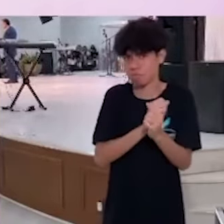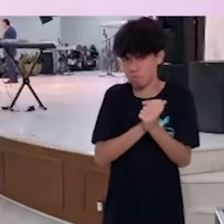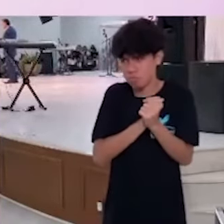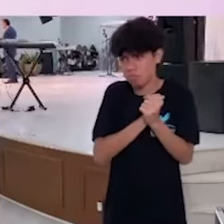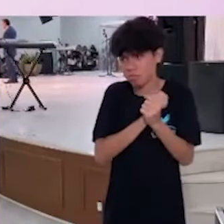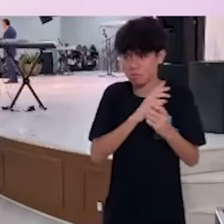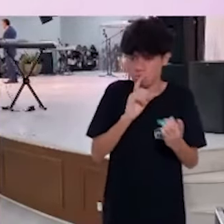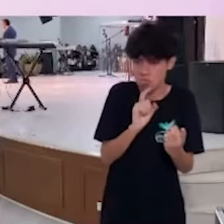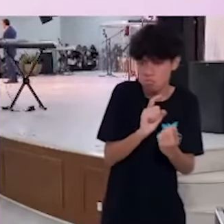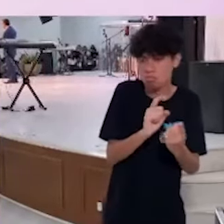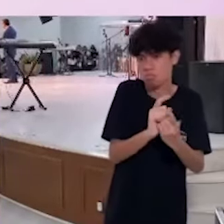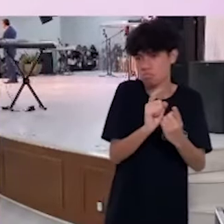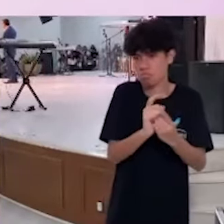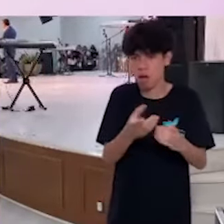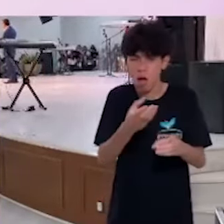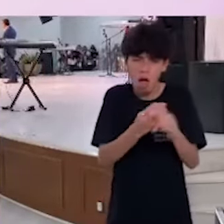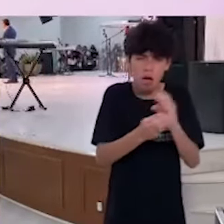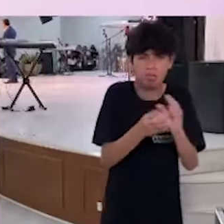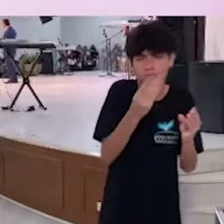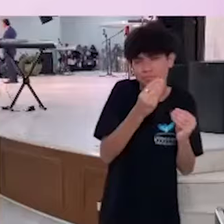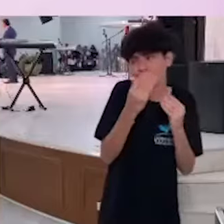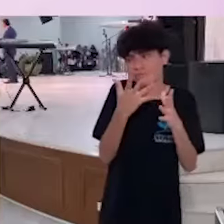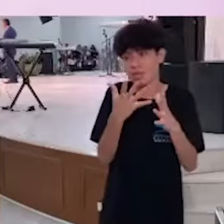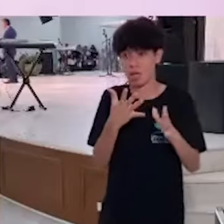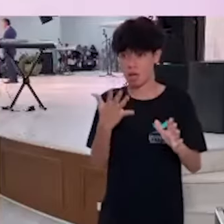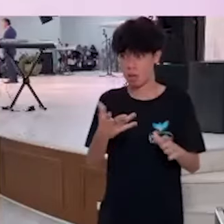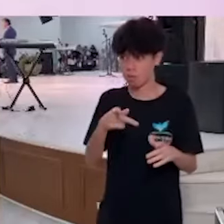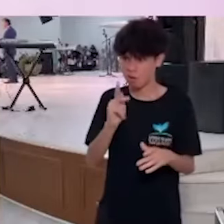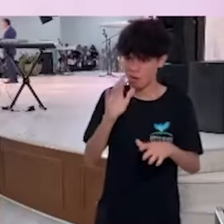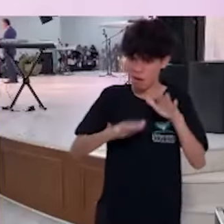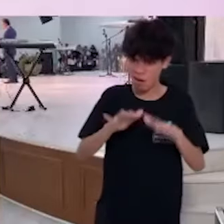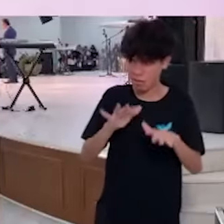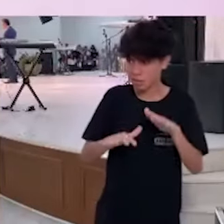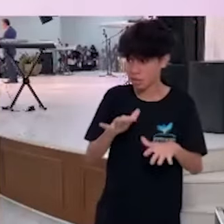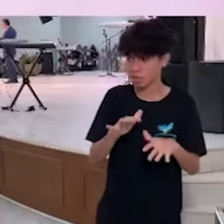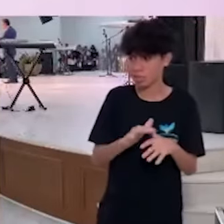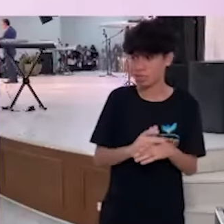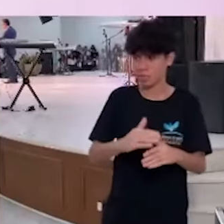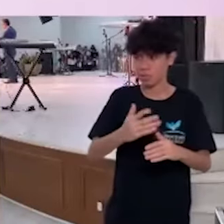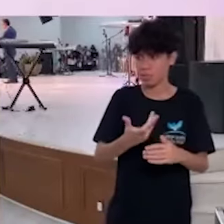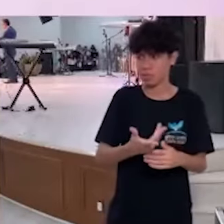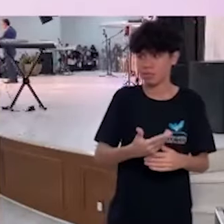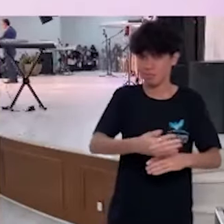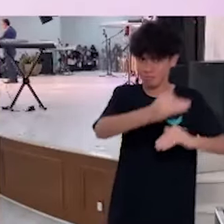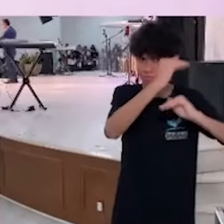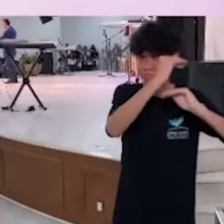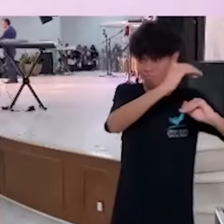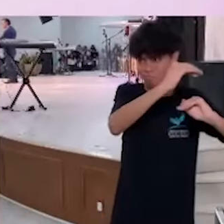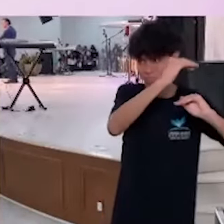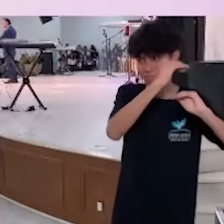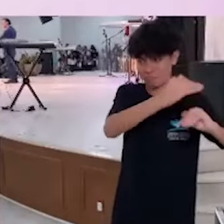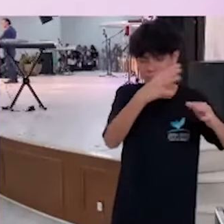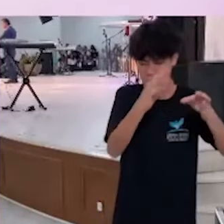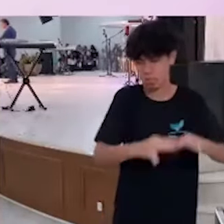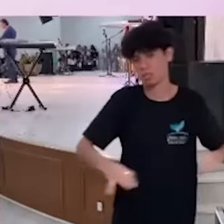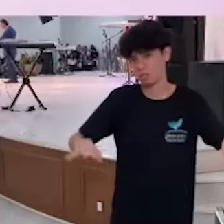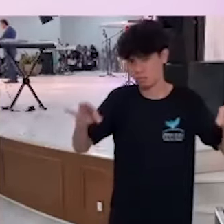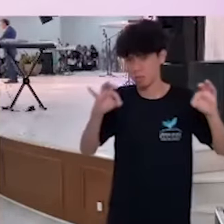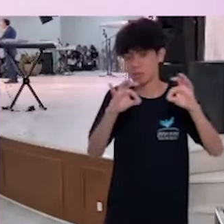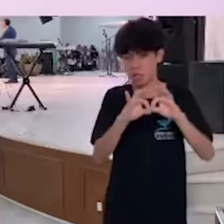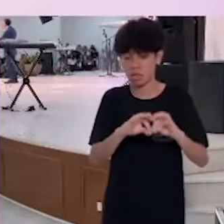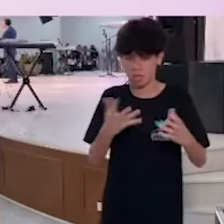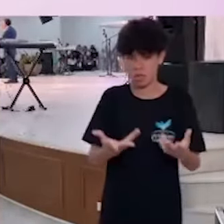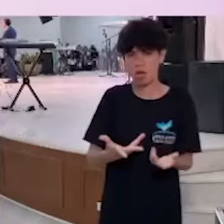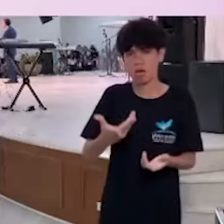porque los elogios se pueden salir de control. Un pastor puede recibir un elogio de su esposa, por